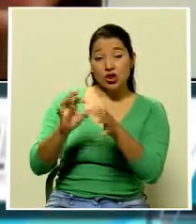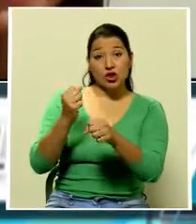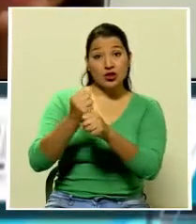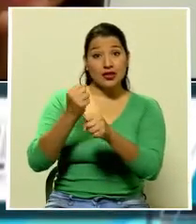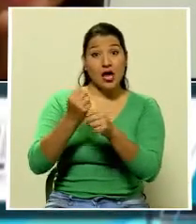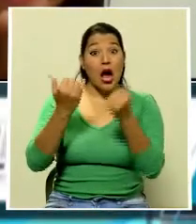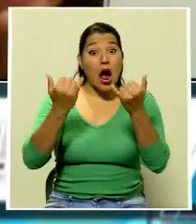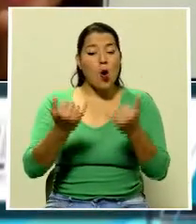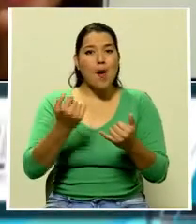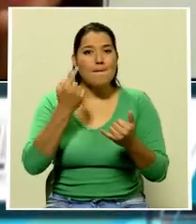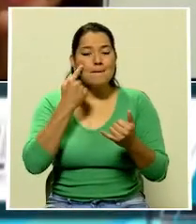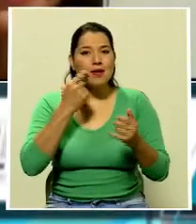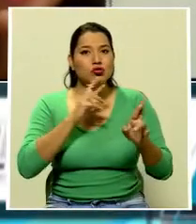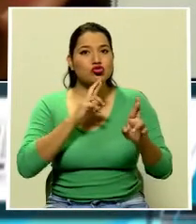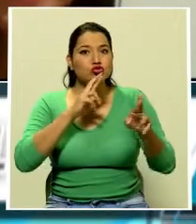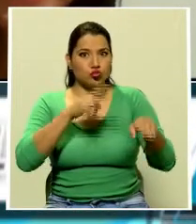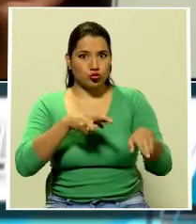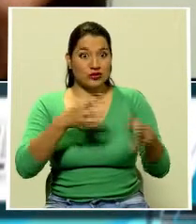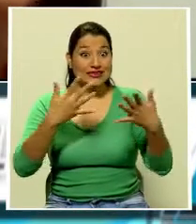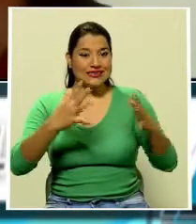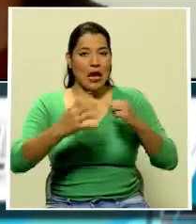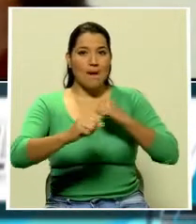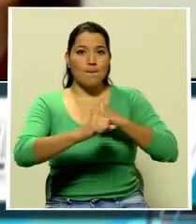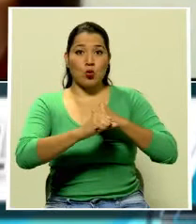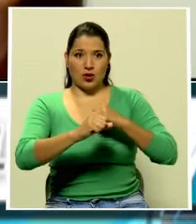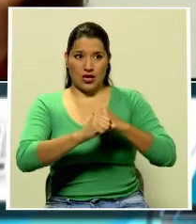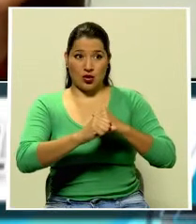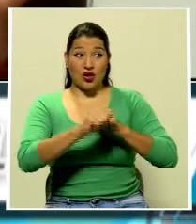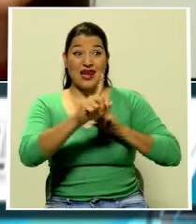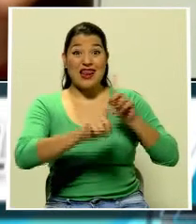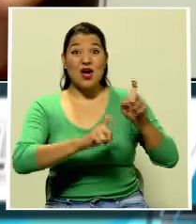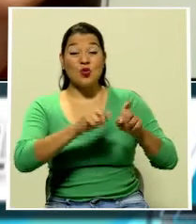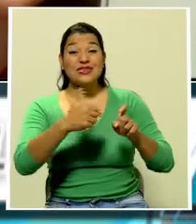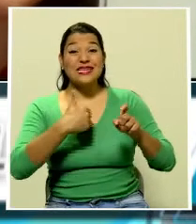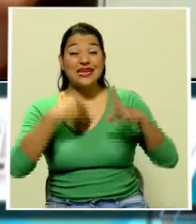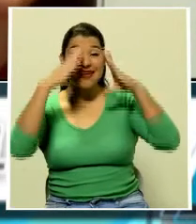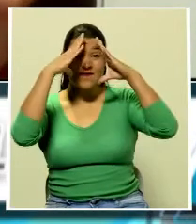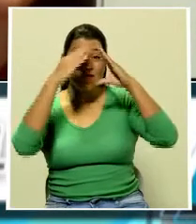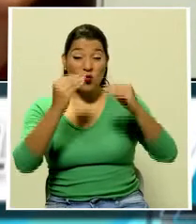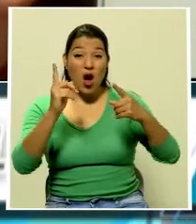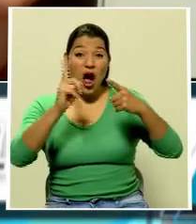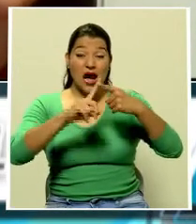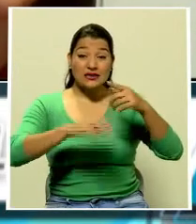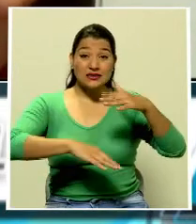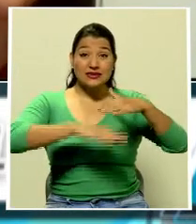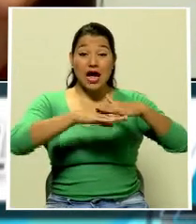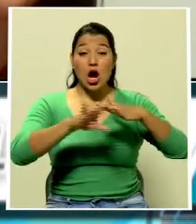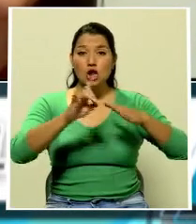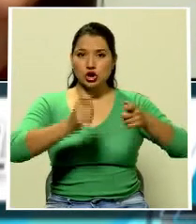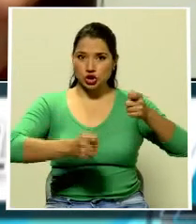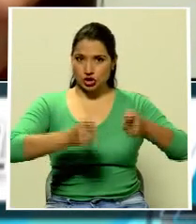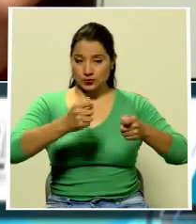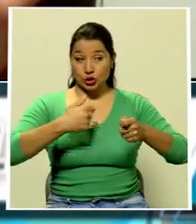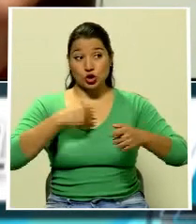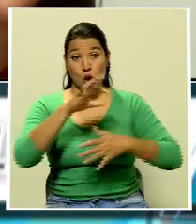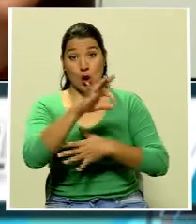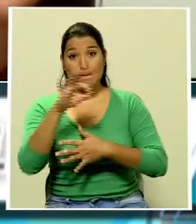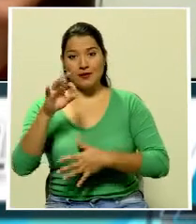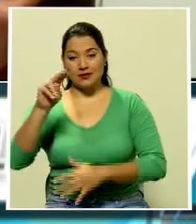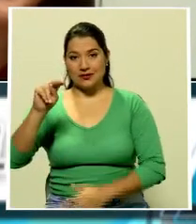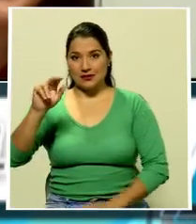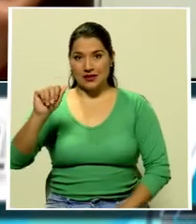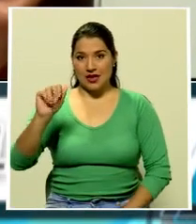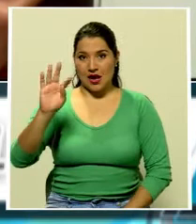resultados publicados al 8 de septiembre. Para ello, invité a la gerente país de Manpower, Natalia